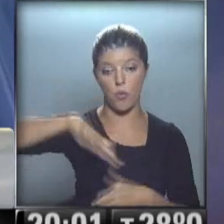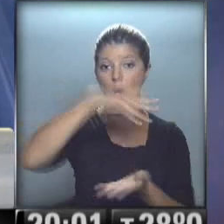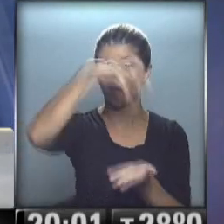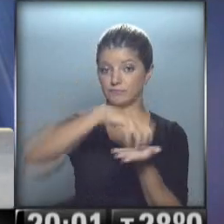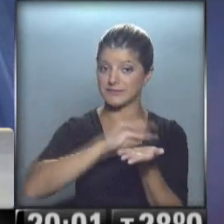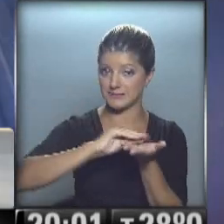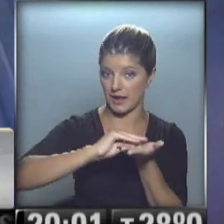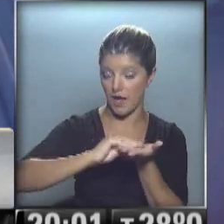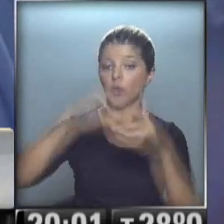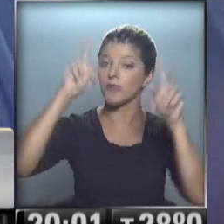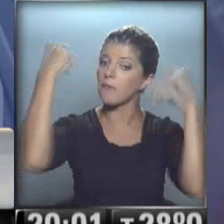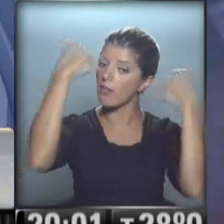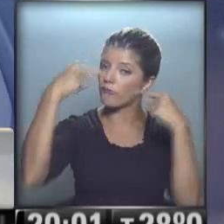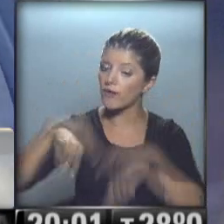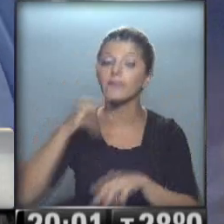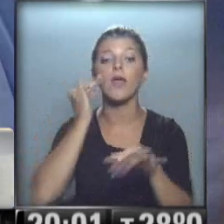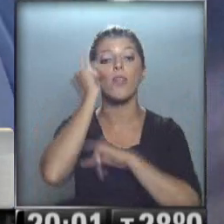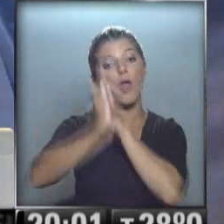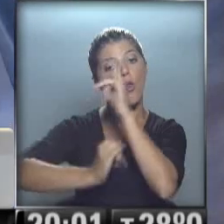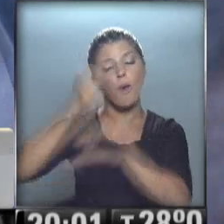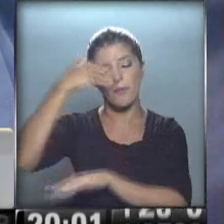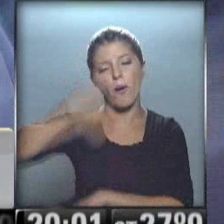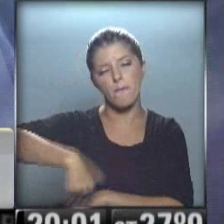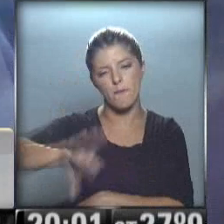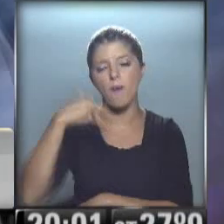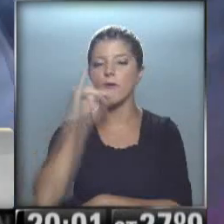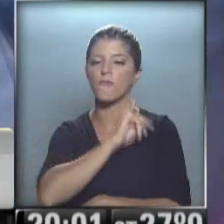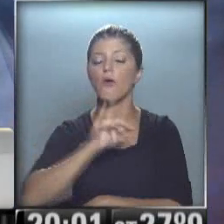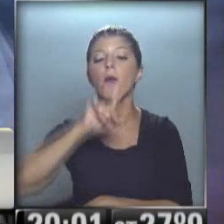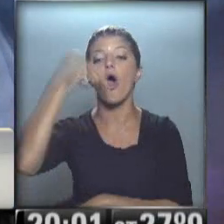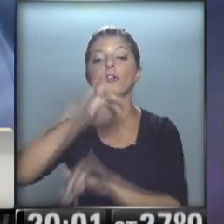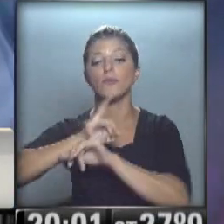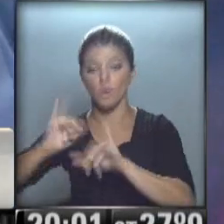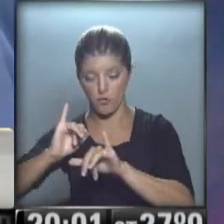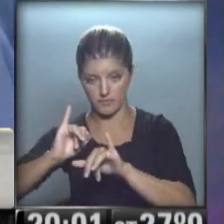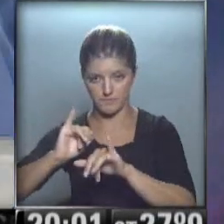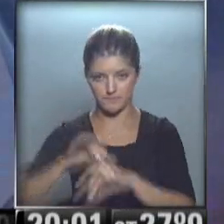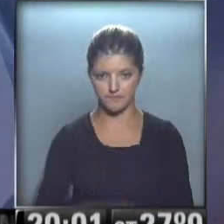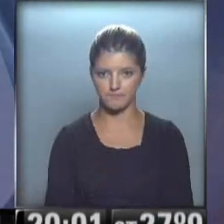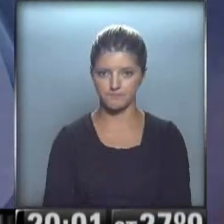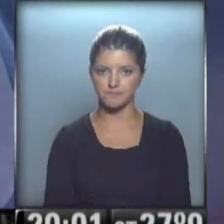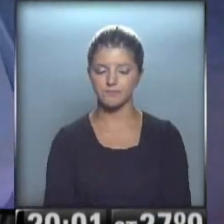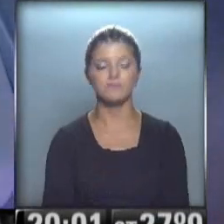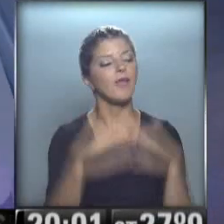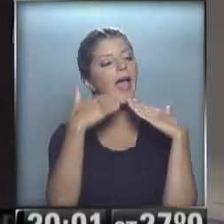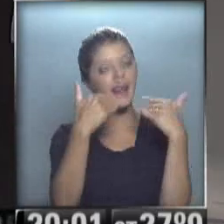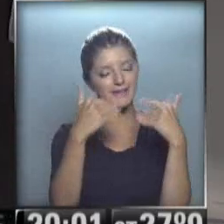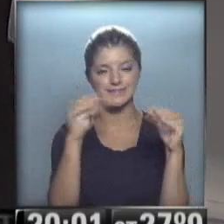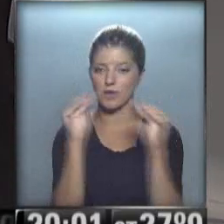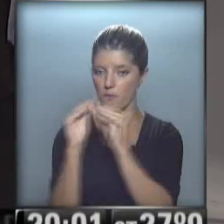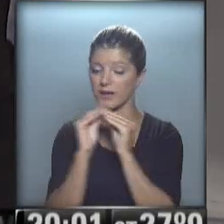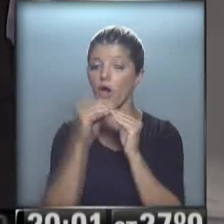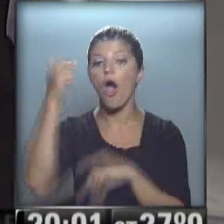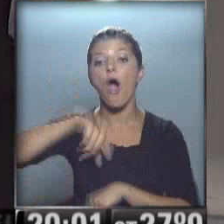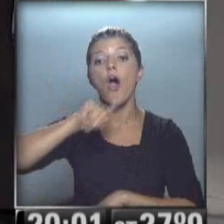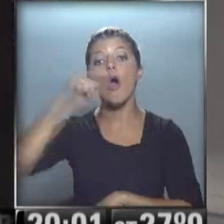Diversos temas tocó, pero de eso vamos a estar hablando en nuestro próximo informe, en nuestra próxima salida. Así es, muchas gracias, Ariel. Ahora vamos